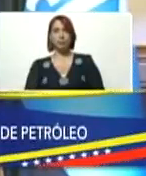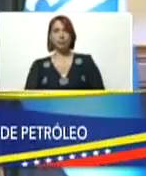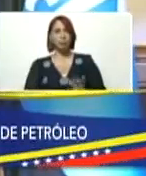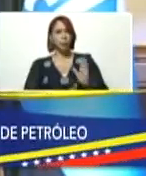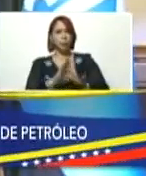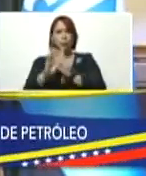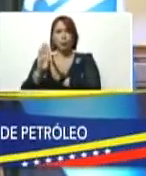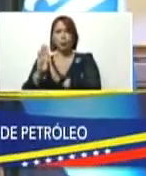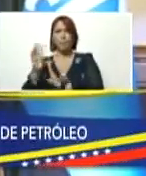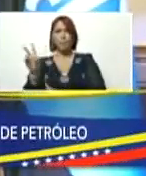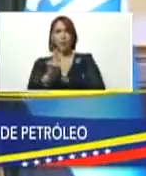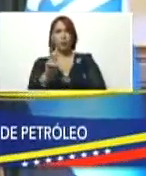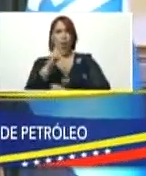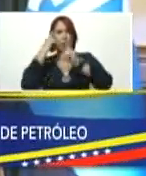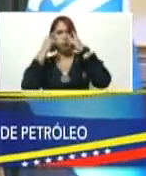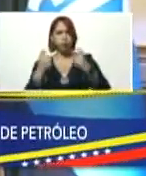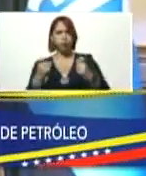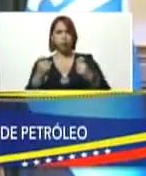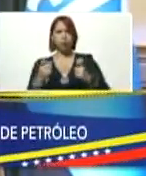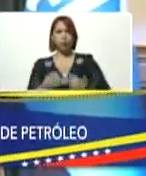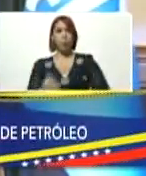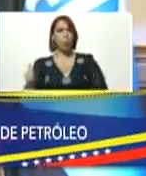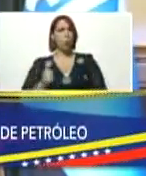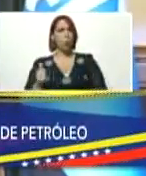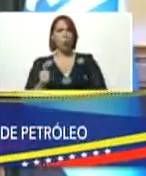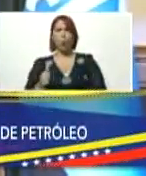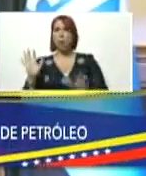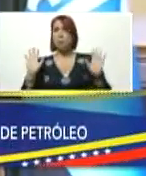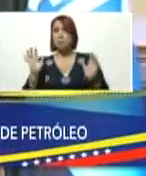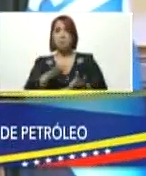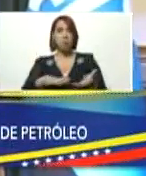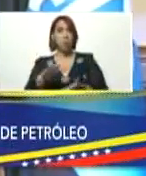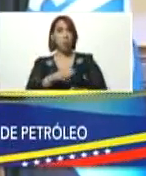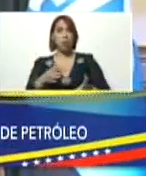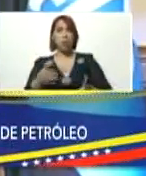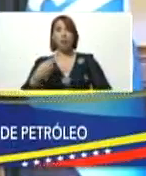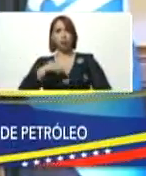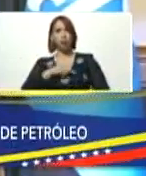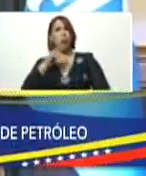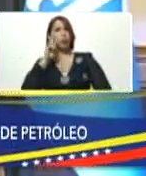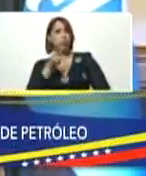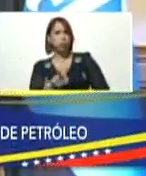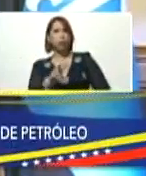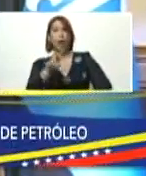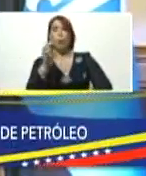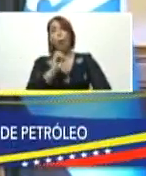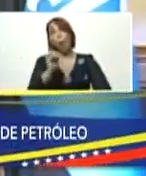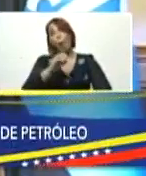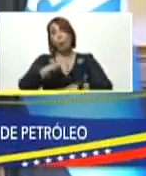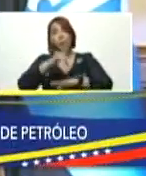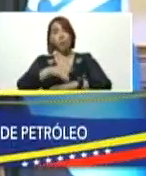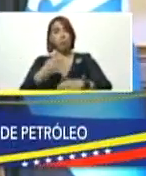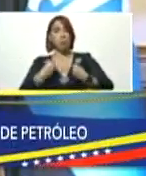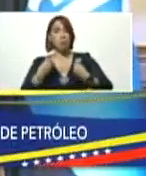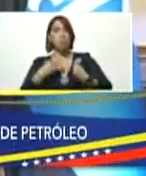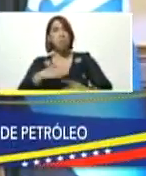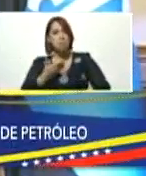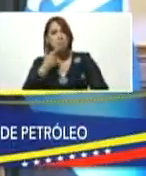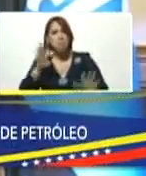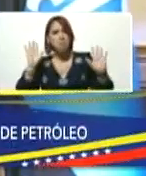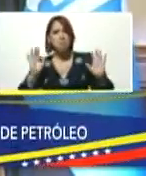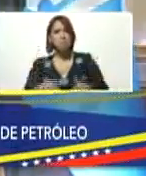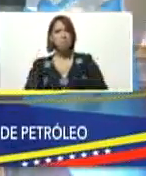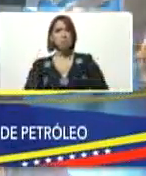país en cualquier circunstancia que nos toque vivir. Y pudiera decirlo,